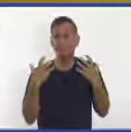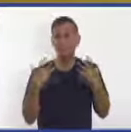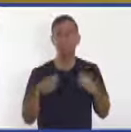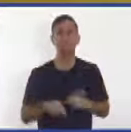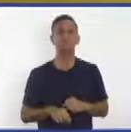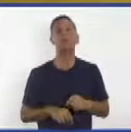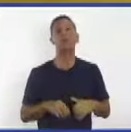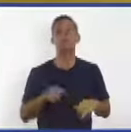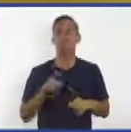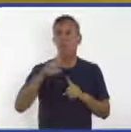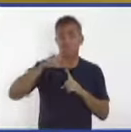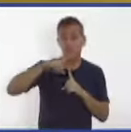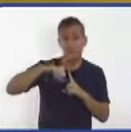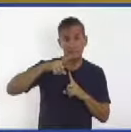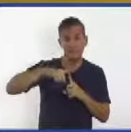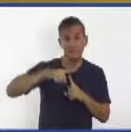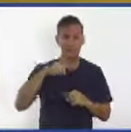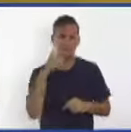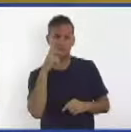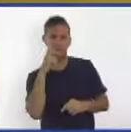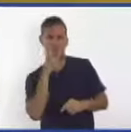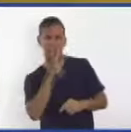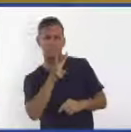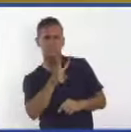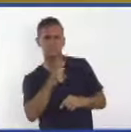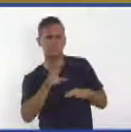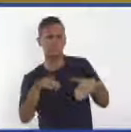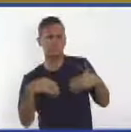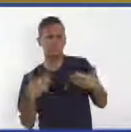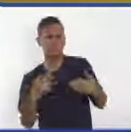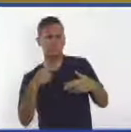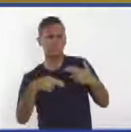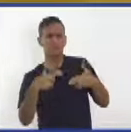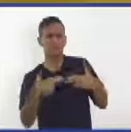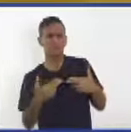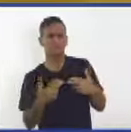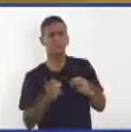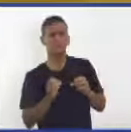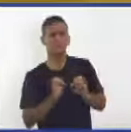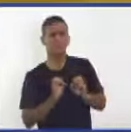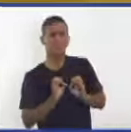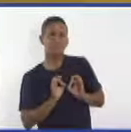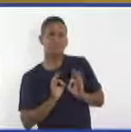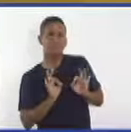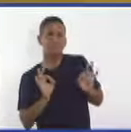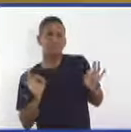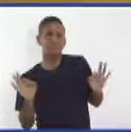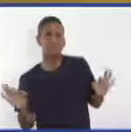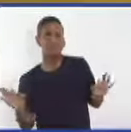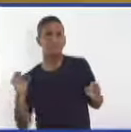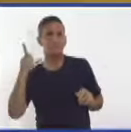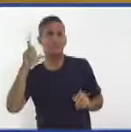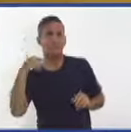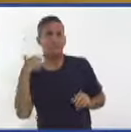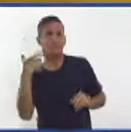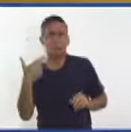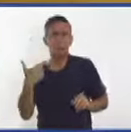llevan a observar qué es lo que hace peculiar tanto el lenguaje como la